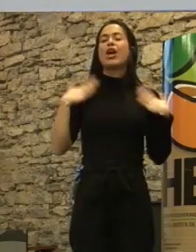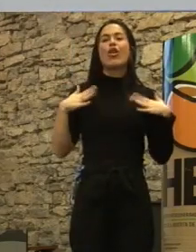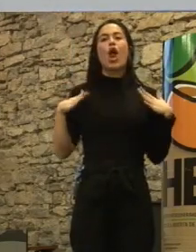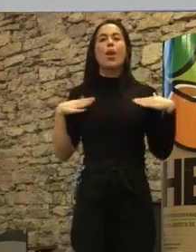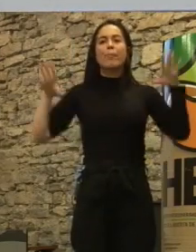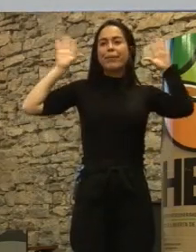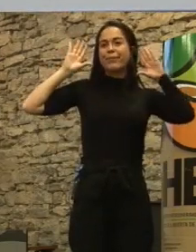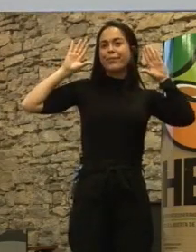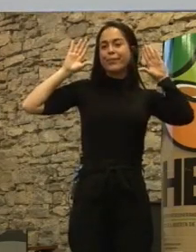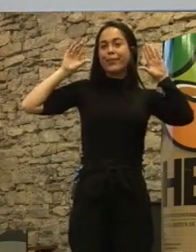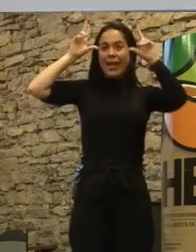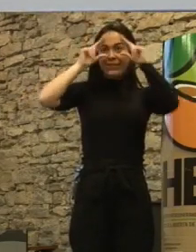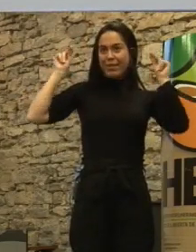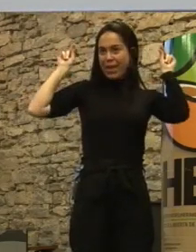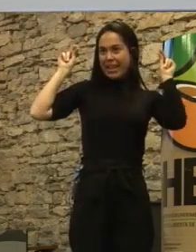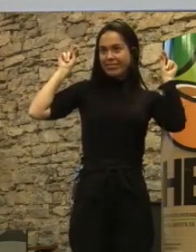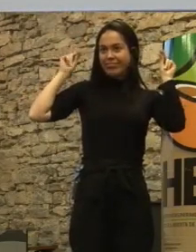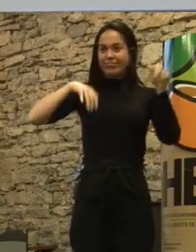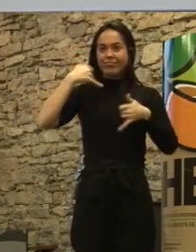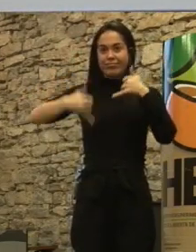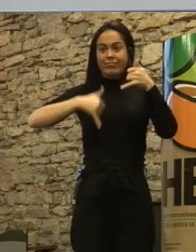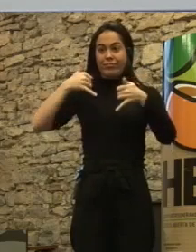enfermera y van en bicicleta. Y es, ¿no?